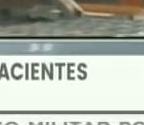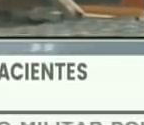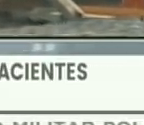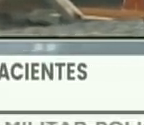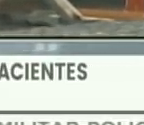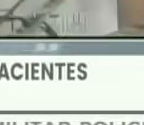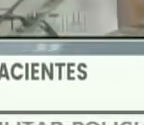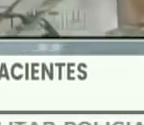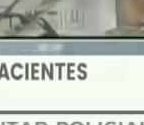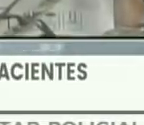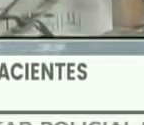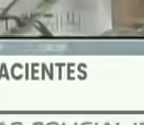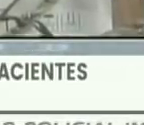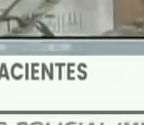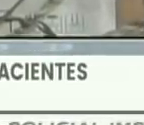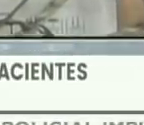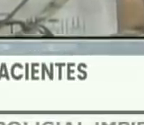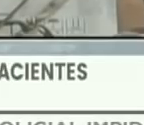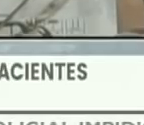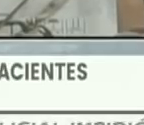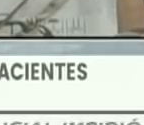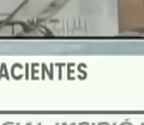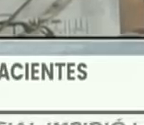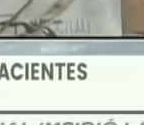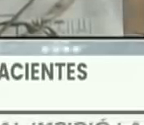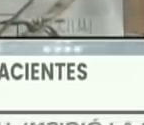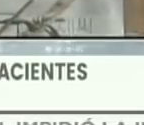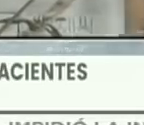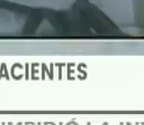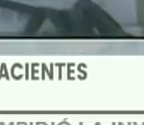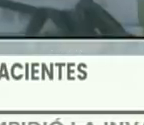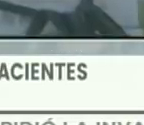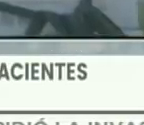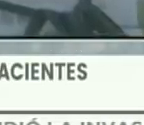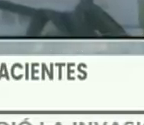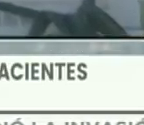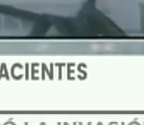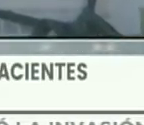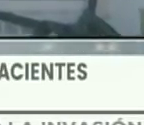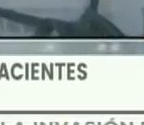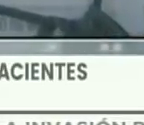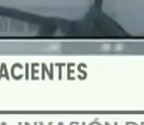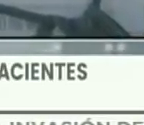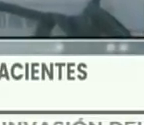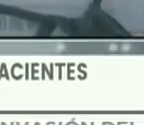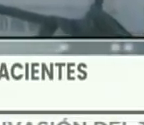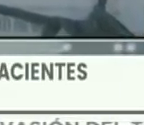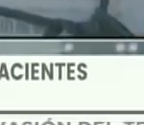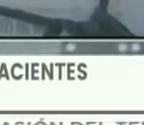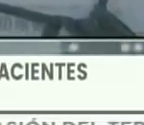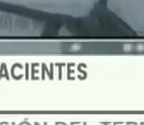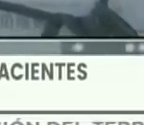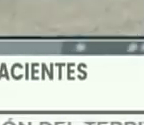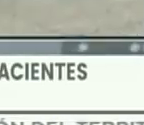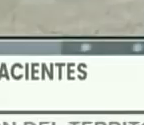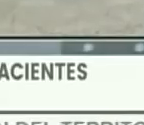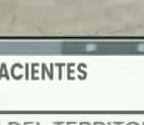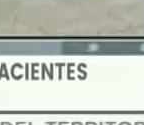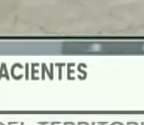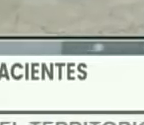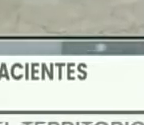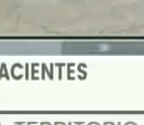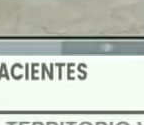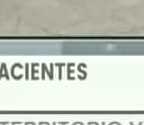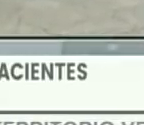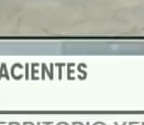Rusia, por Turquía, por las Naciones Unidas y sus agencias, bueno, Venezuela con el bloqueo que se le ha impuesto hubiese